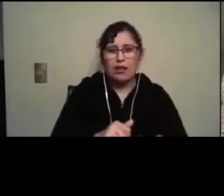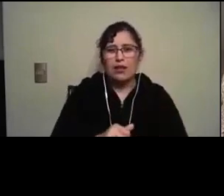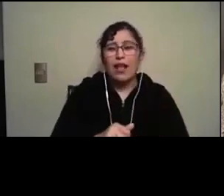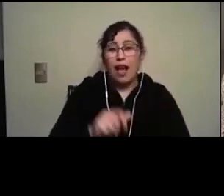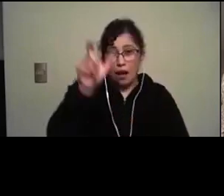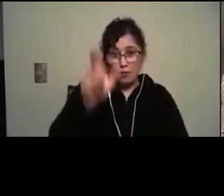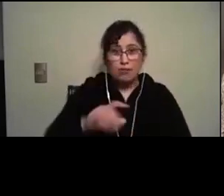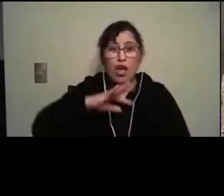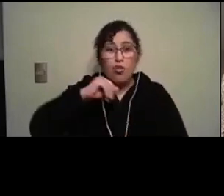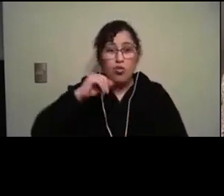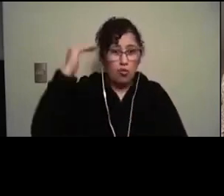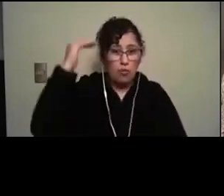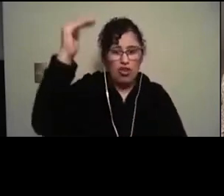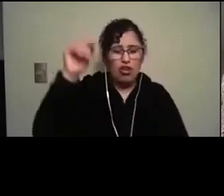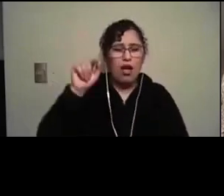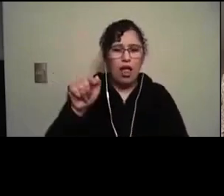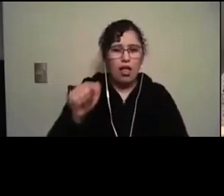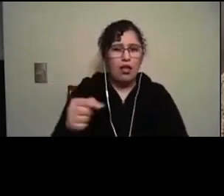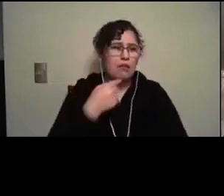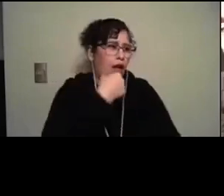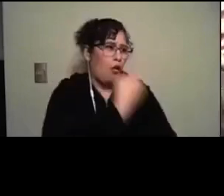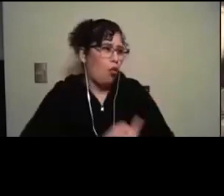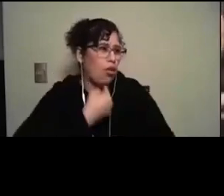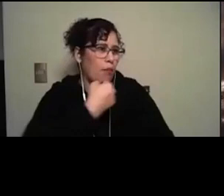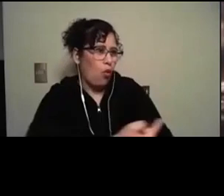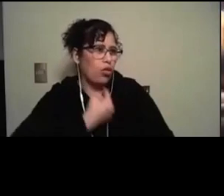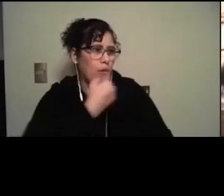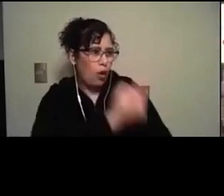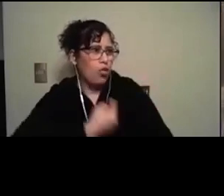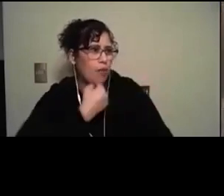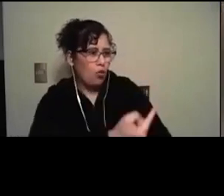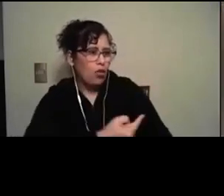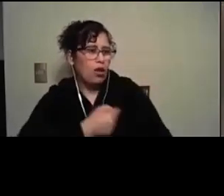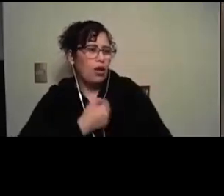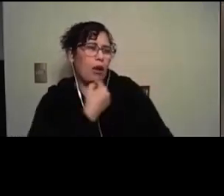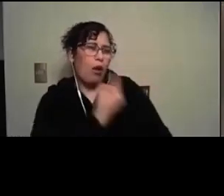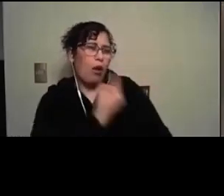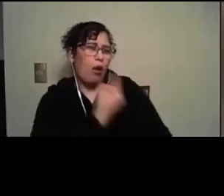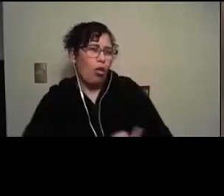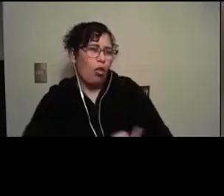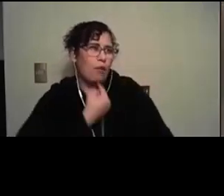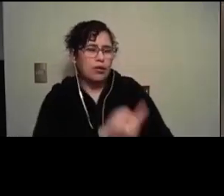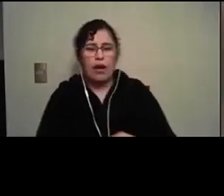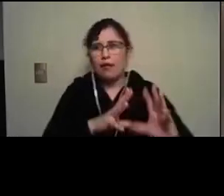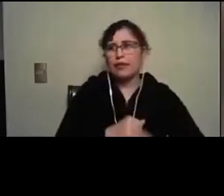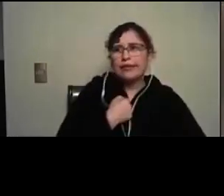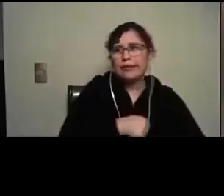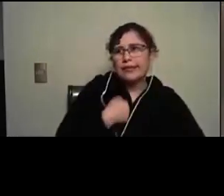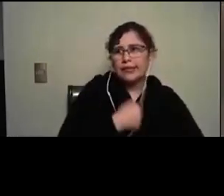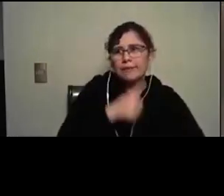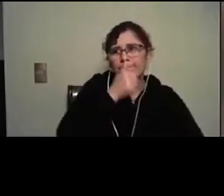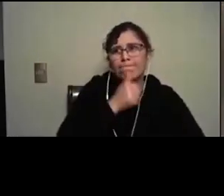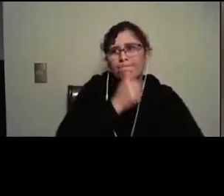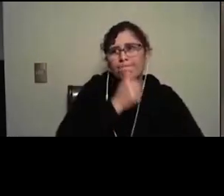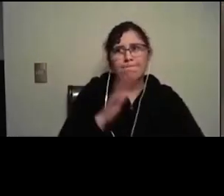tiende a cabrear, por decirlo así. Y yo lo digo Sí. porque yo conozco el caso de mi abuela, pues mi